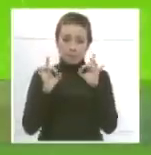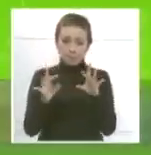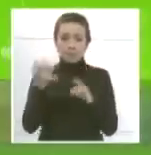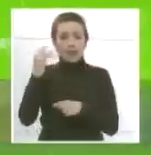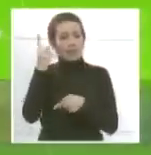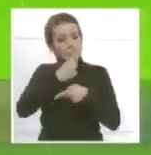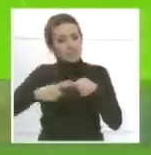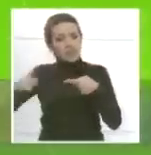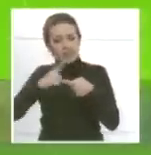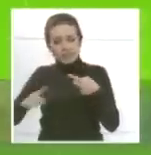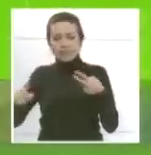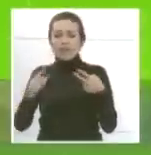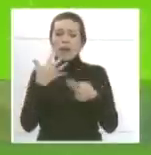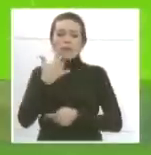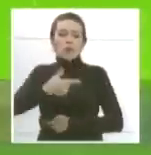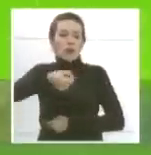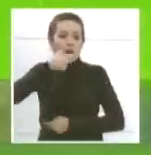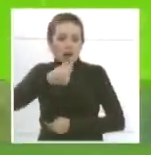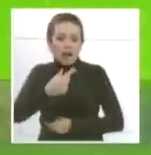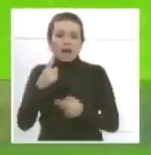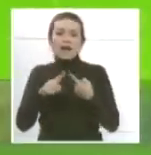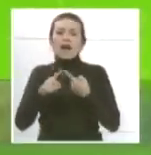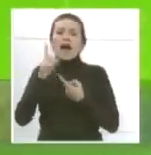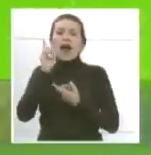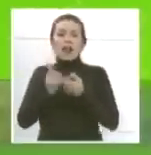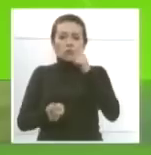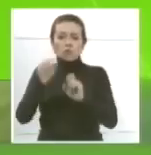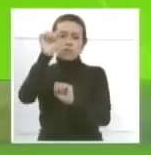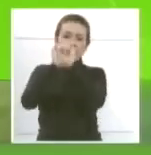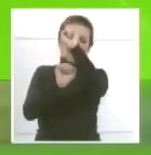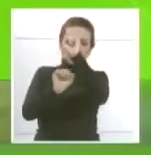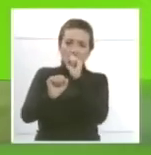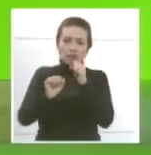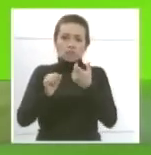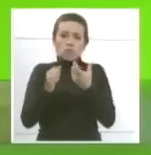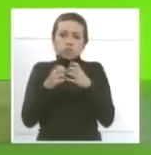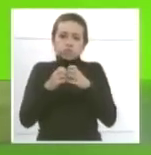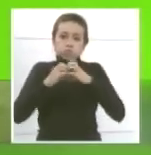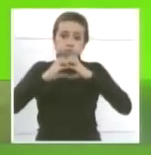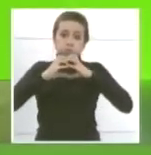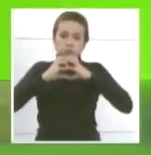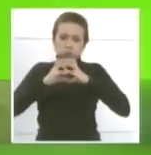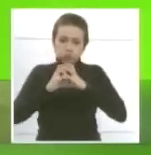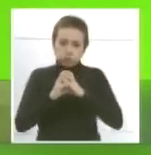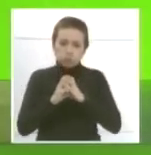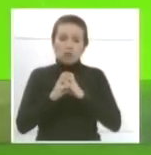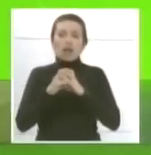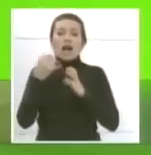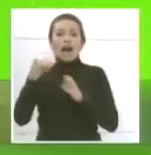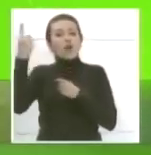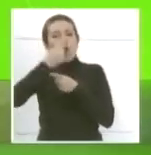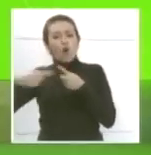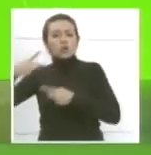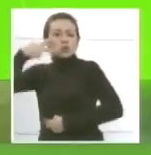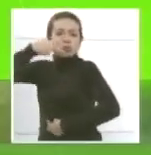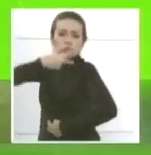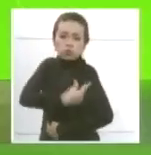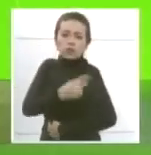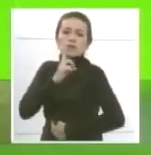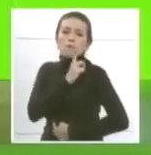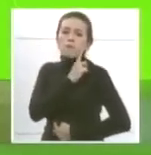son analgésicos potentes, antiinflamatorios, se utilizan los esteroides, tanto por vía sistémica como